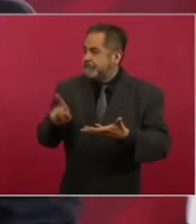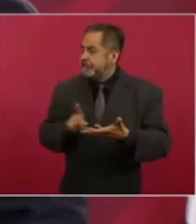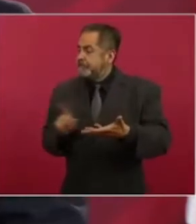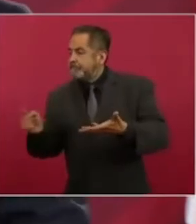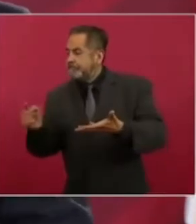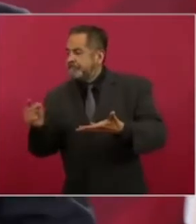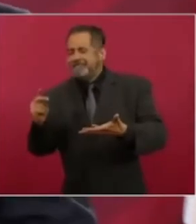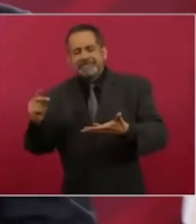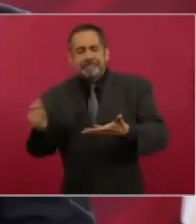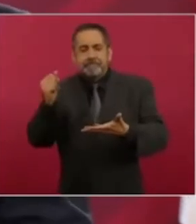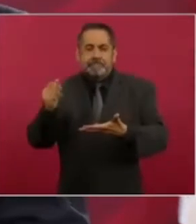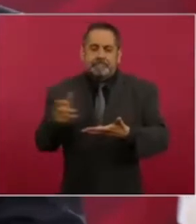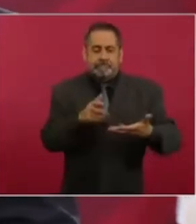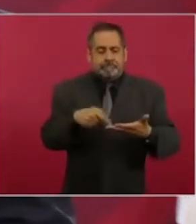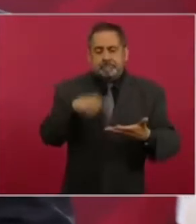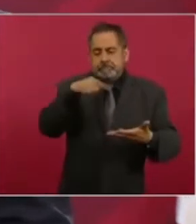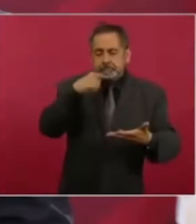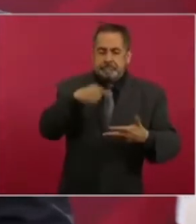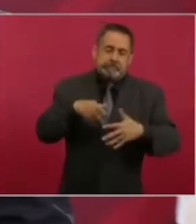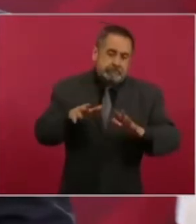y otros